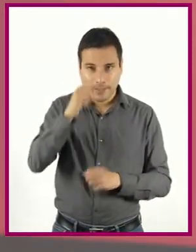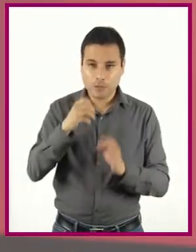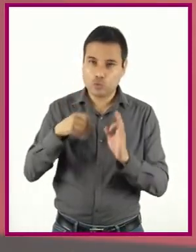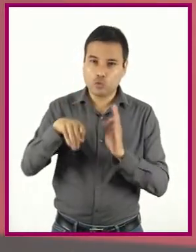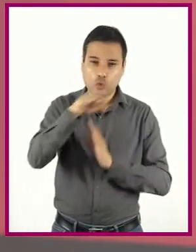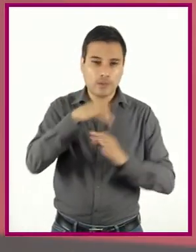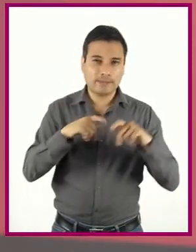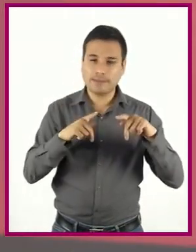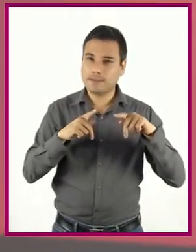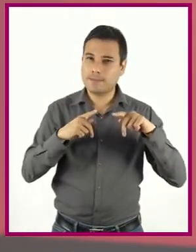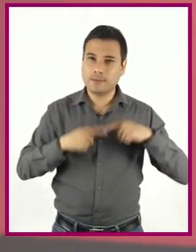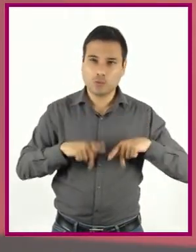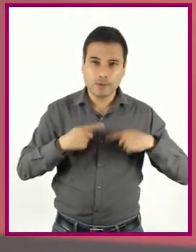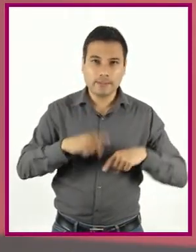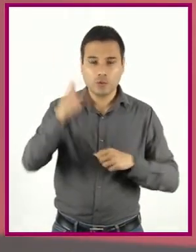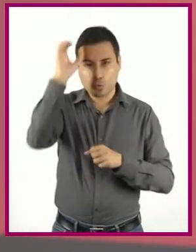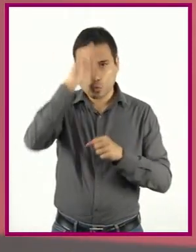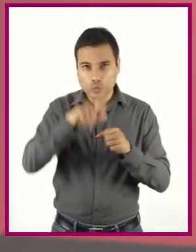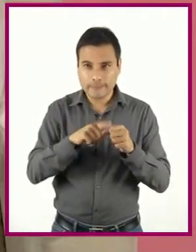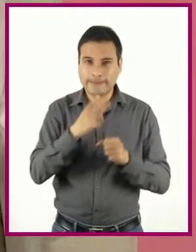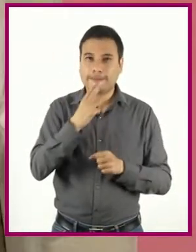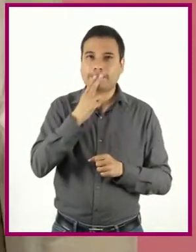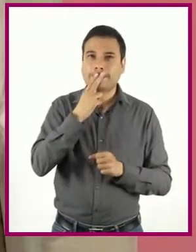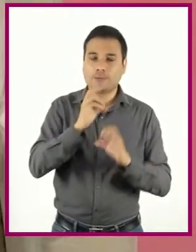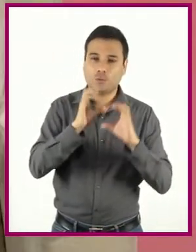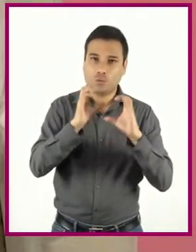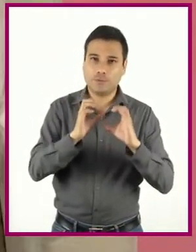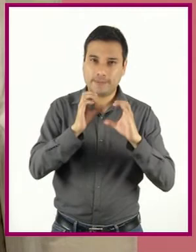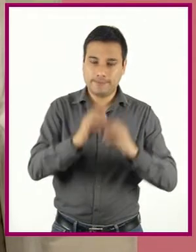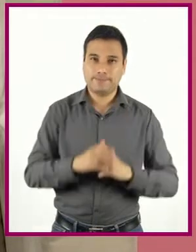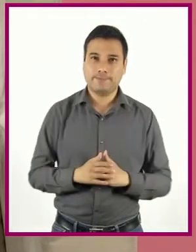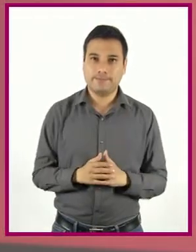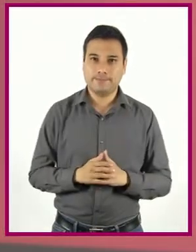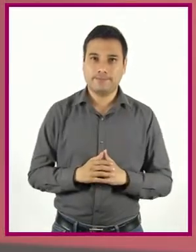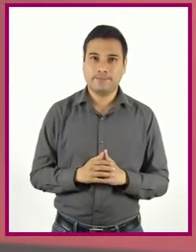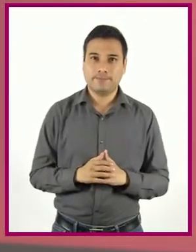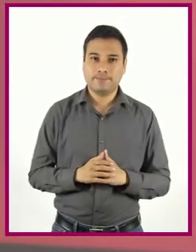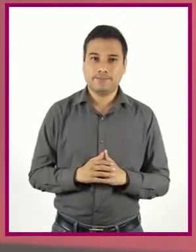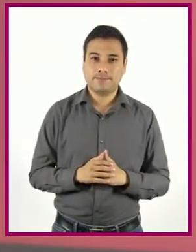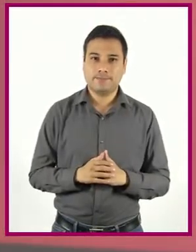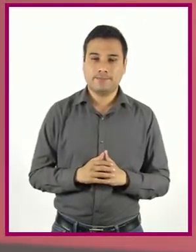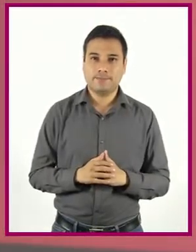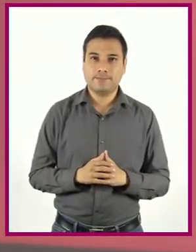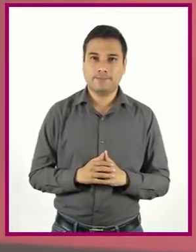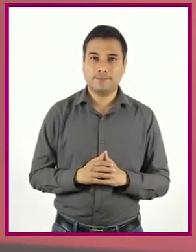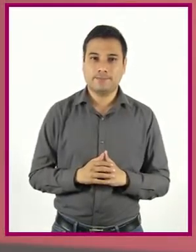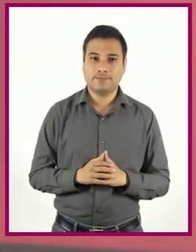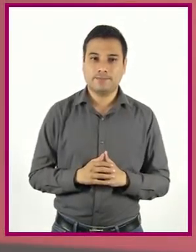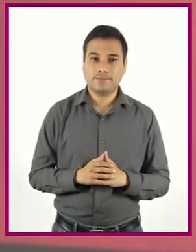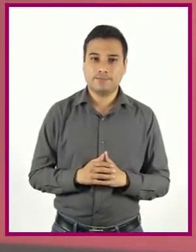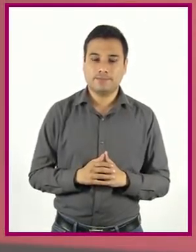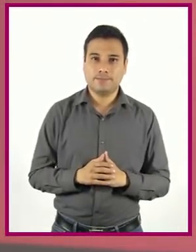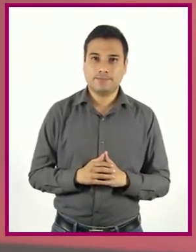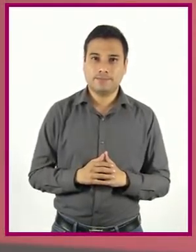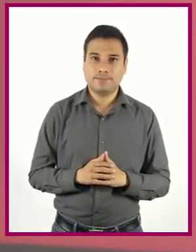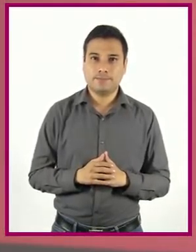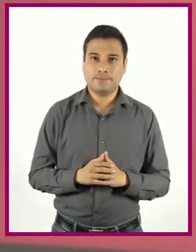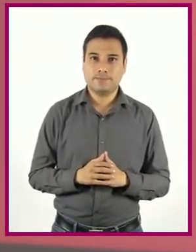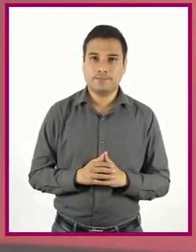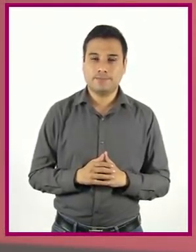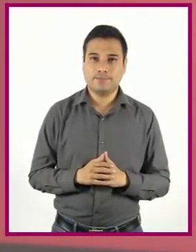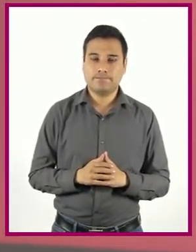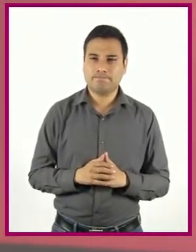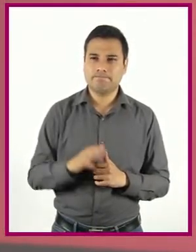de todas las culturas y de todas las personas. Ante los futuros retos de la educación, ¿qué tan importante es